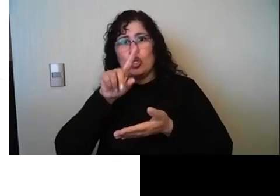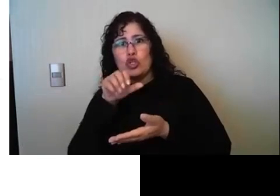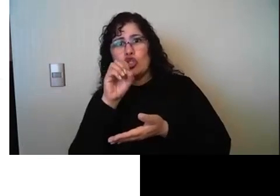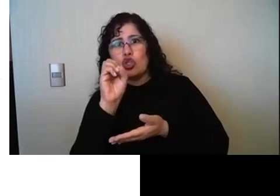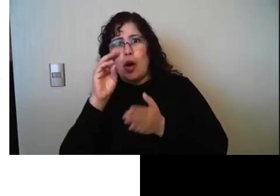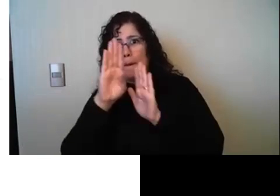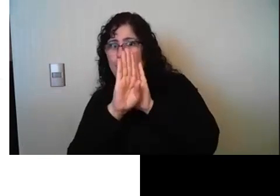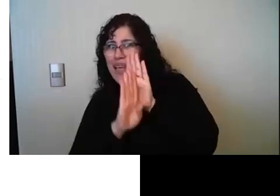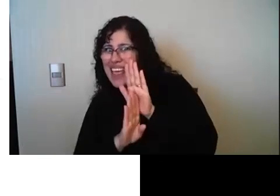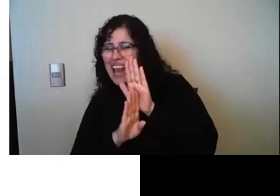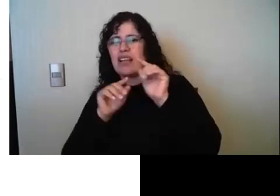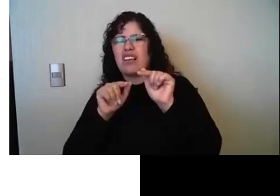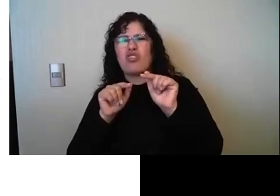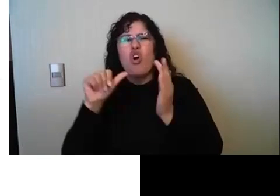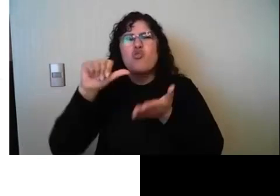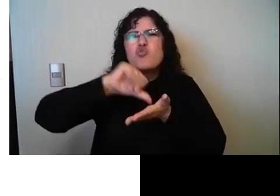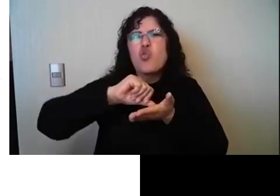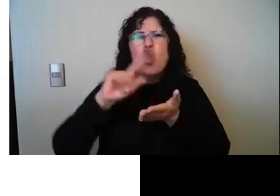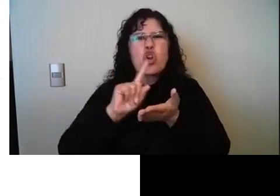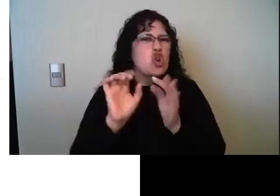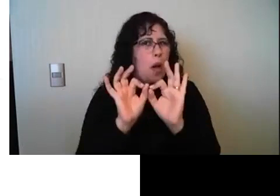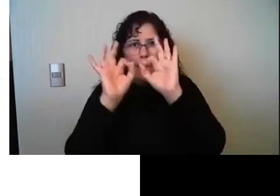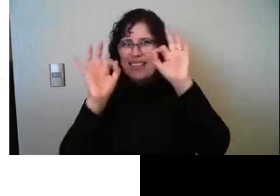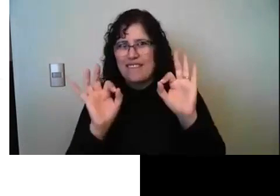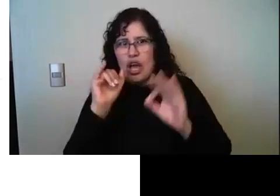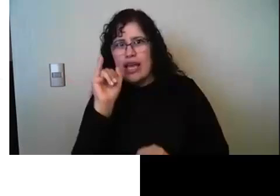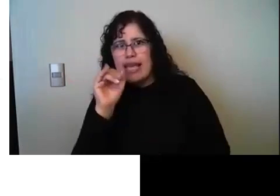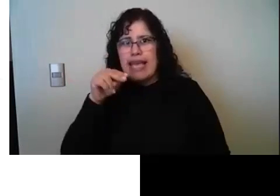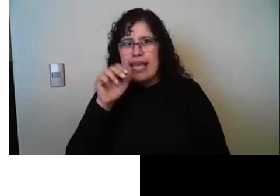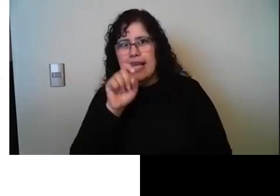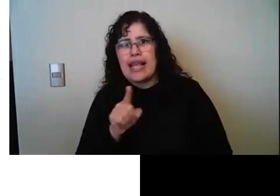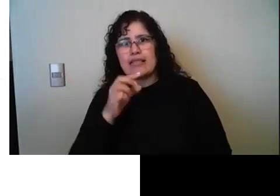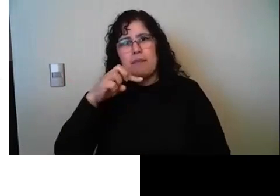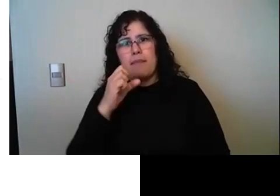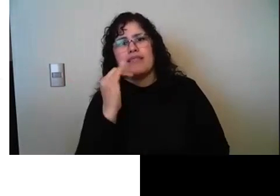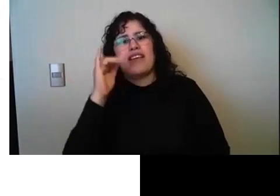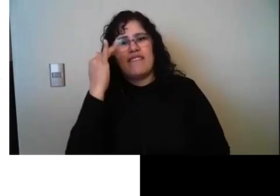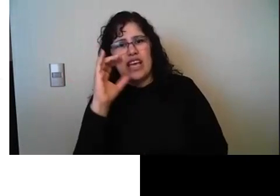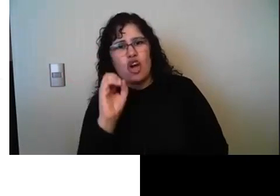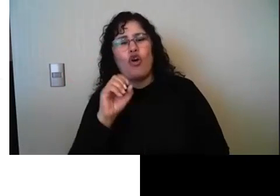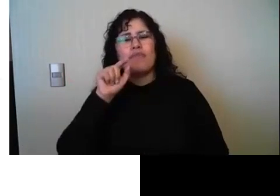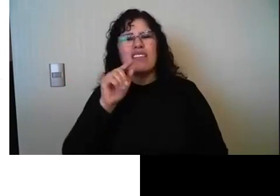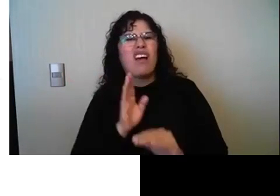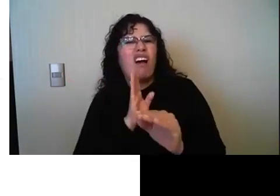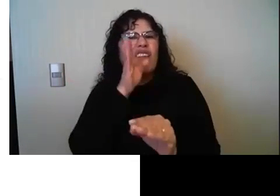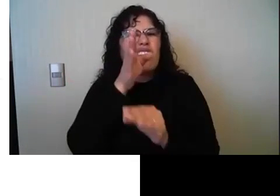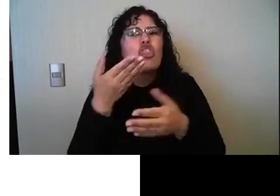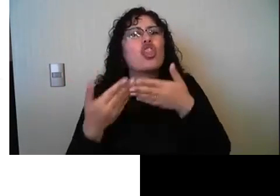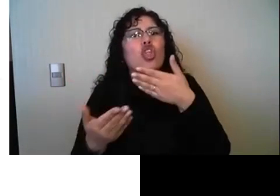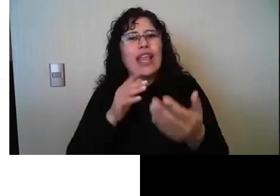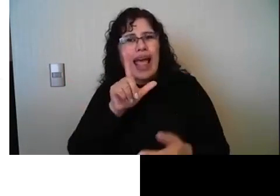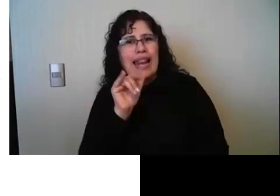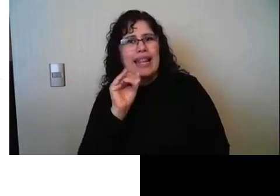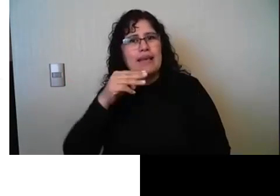núcleo inespecífico, y que en este caso está transmitiendo hacia la corteza del cíngulo, es decir, al sistema límbico.